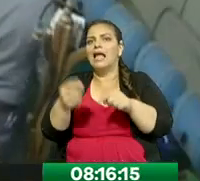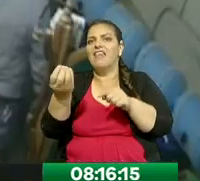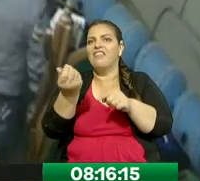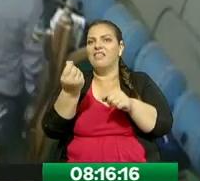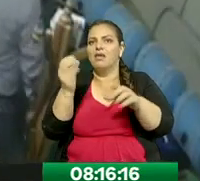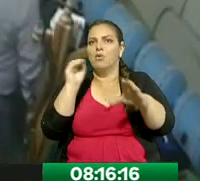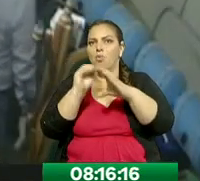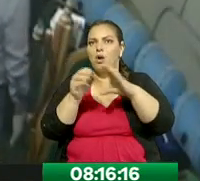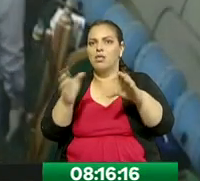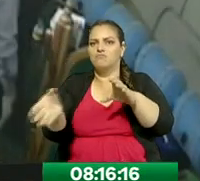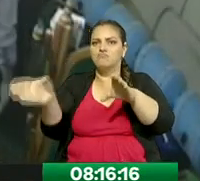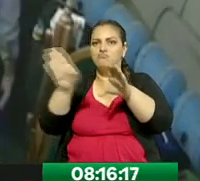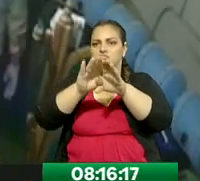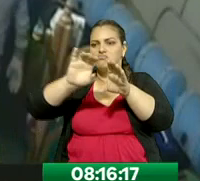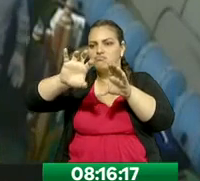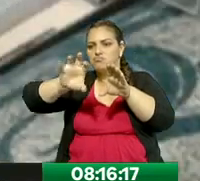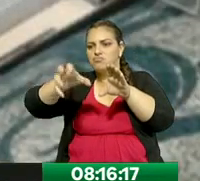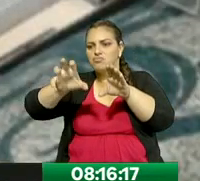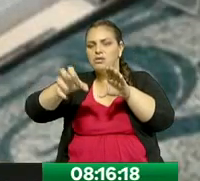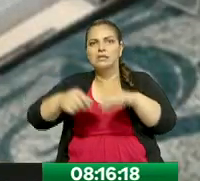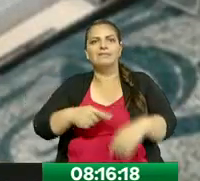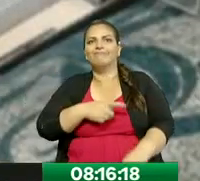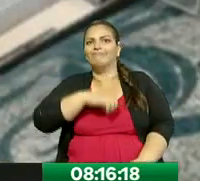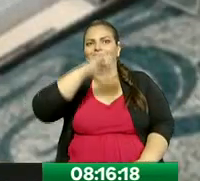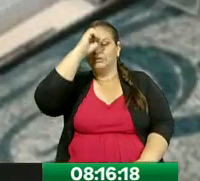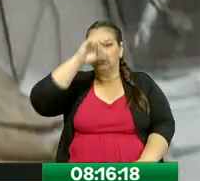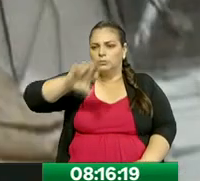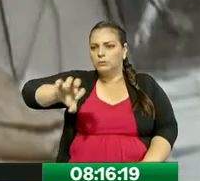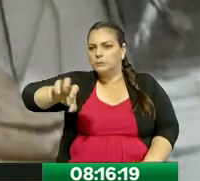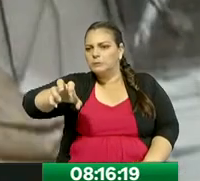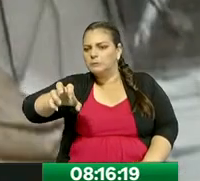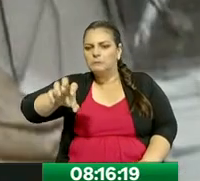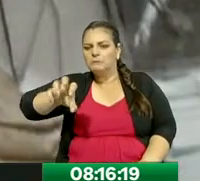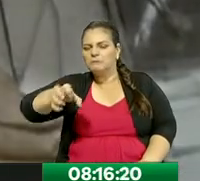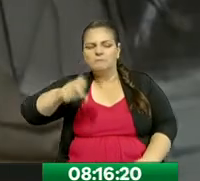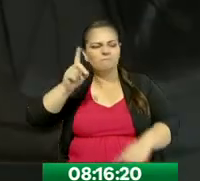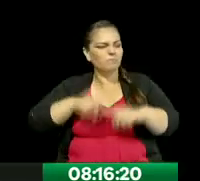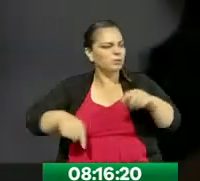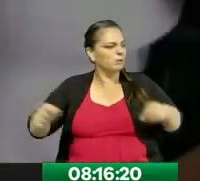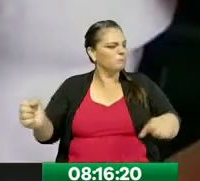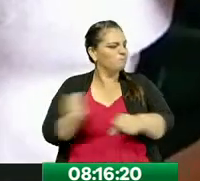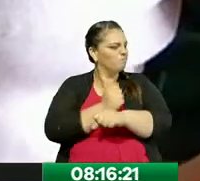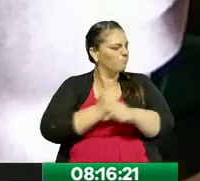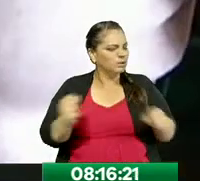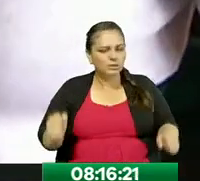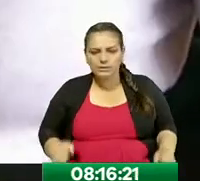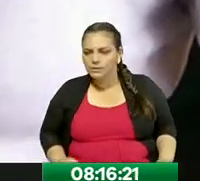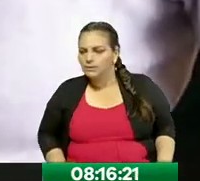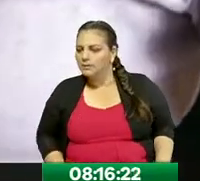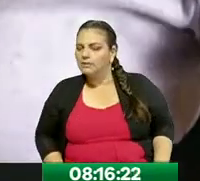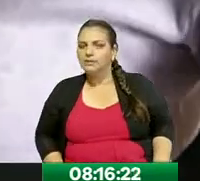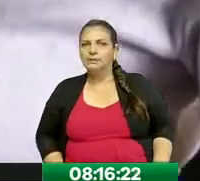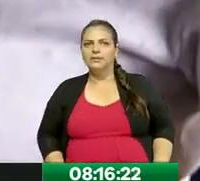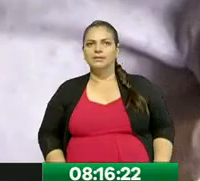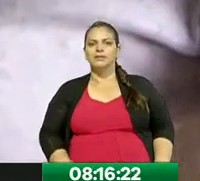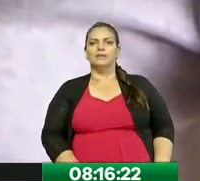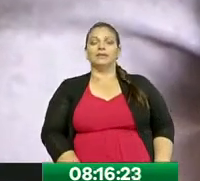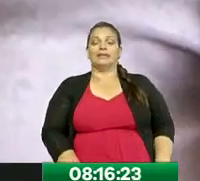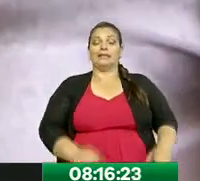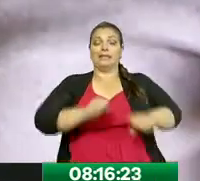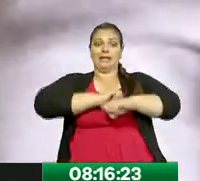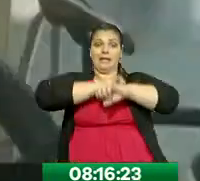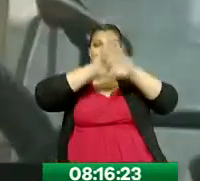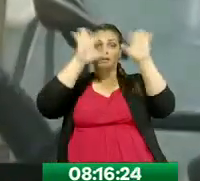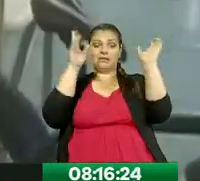llevaron computadores portátiles, también teléfonos, celulares y entre otros objetos de valor. A lo que yo vine a abrir a las 8:30, me di cuenta que la luz